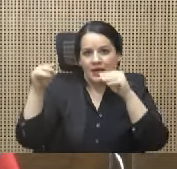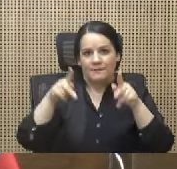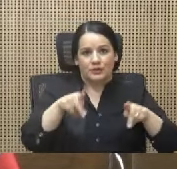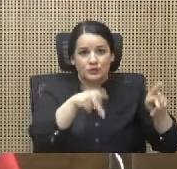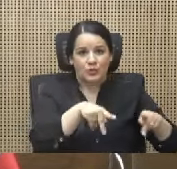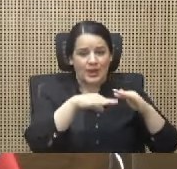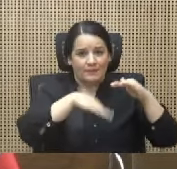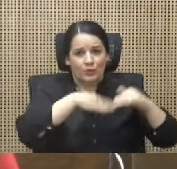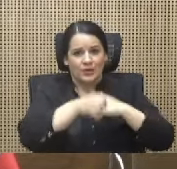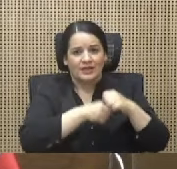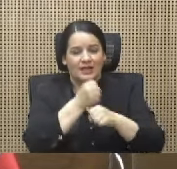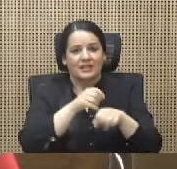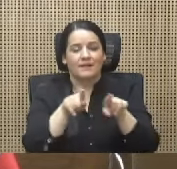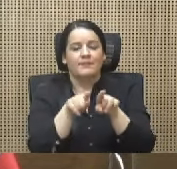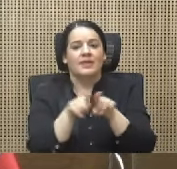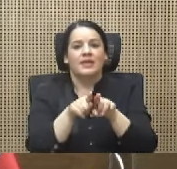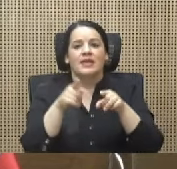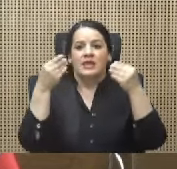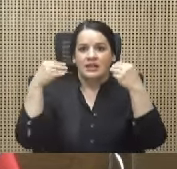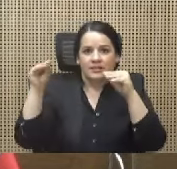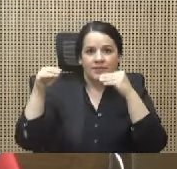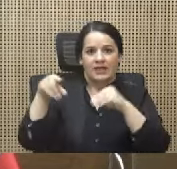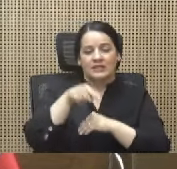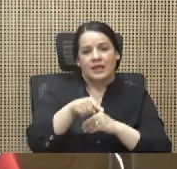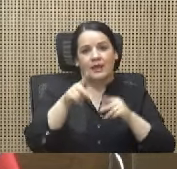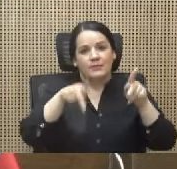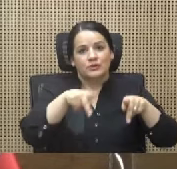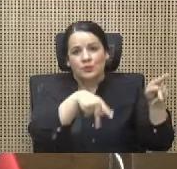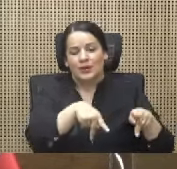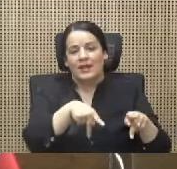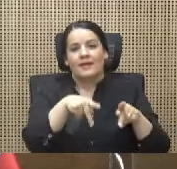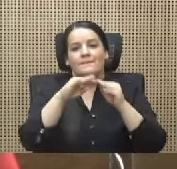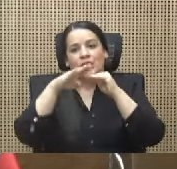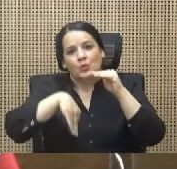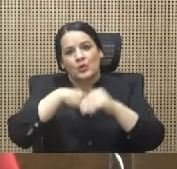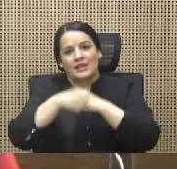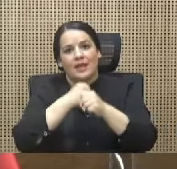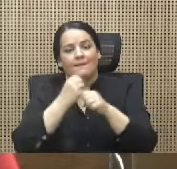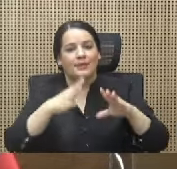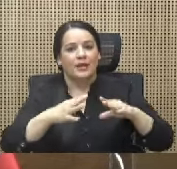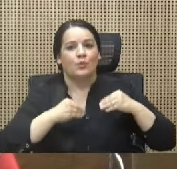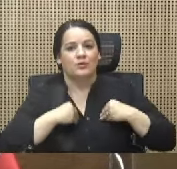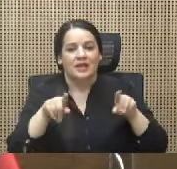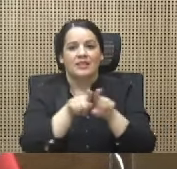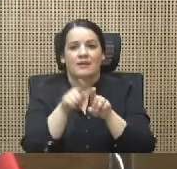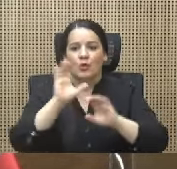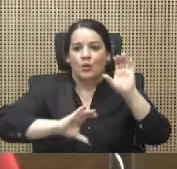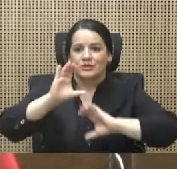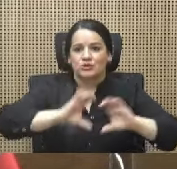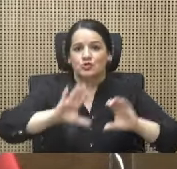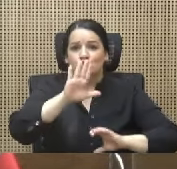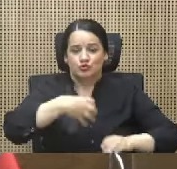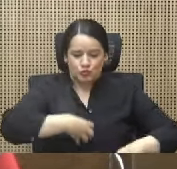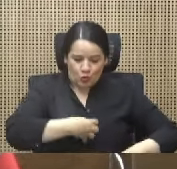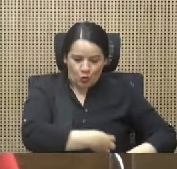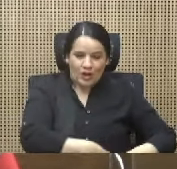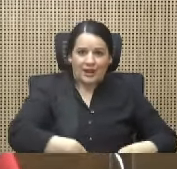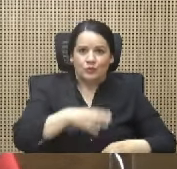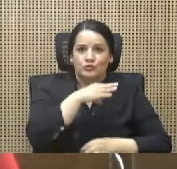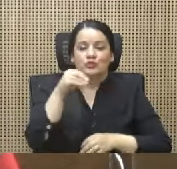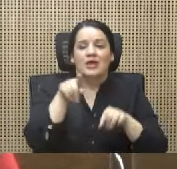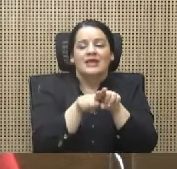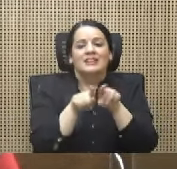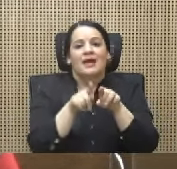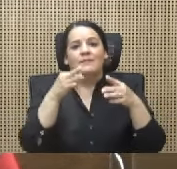menores de edad y tráfico de personas menores de edad para adopción, tráfico de personas para comercializar sus órganos, tráfico,